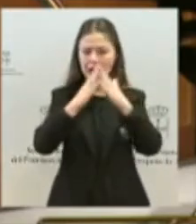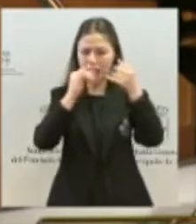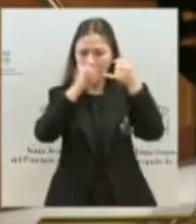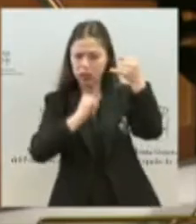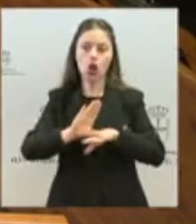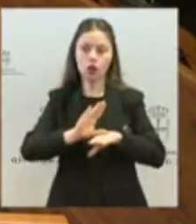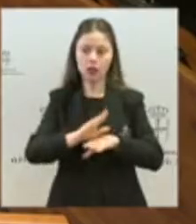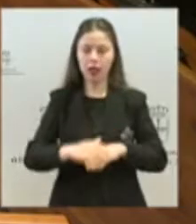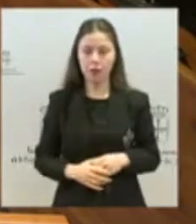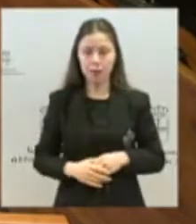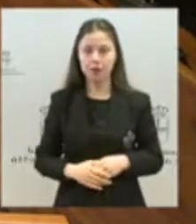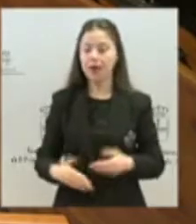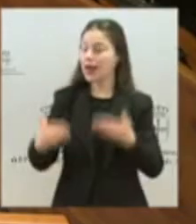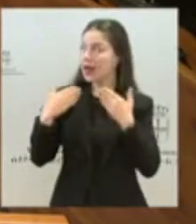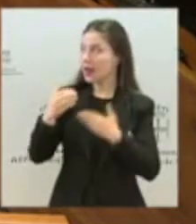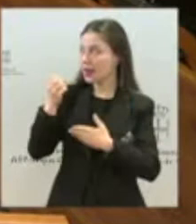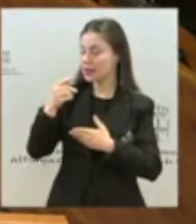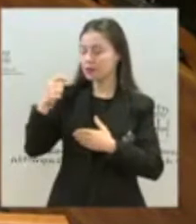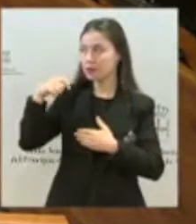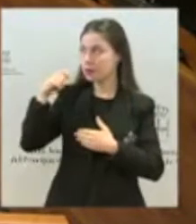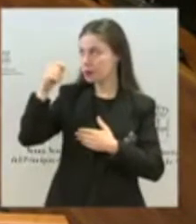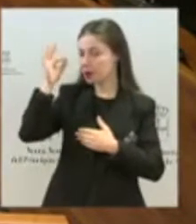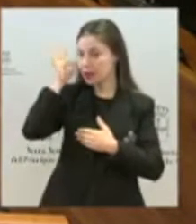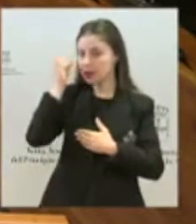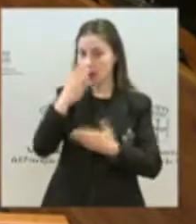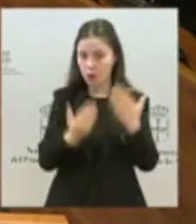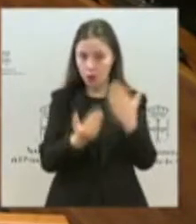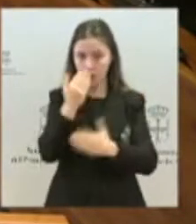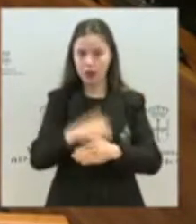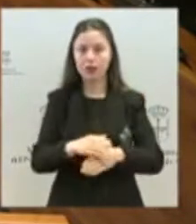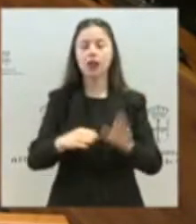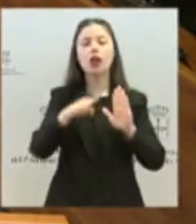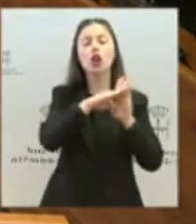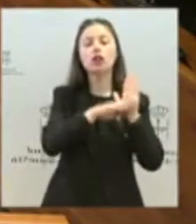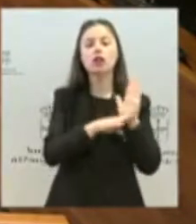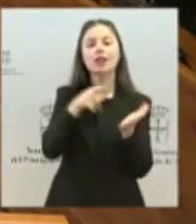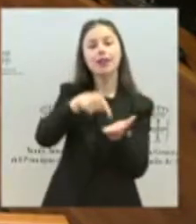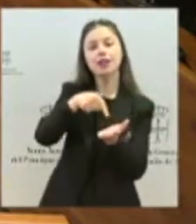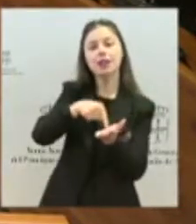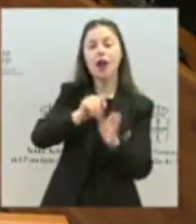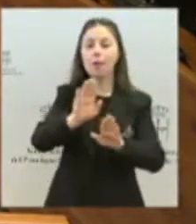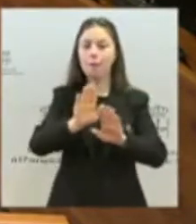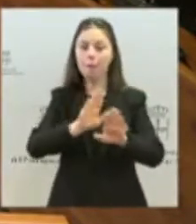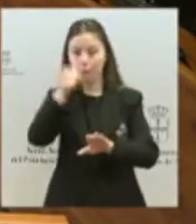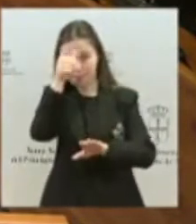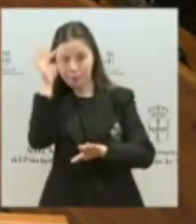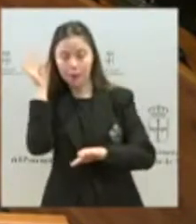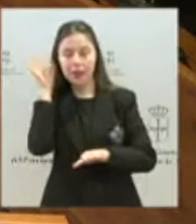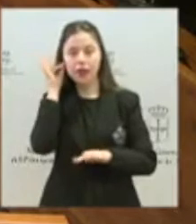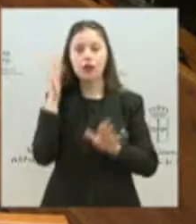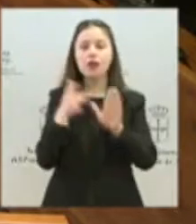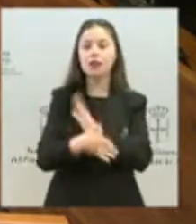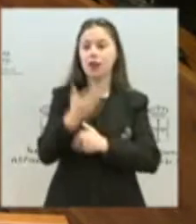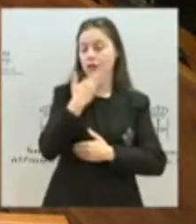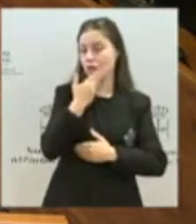casas? Señoría, las condiciones que se exigirán a estos vecinos y vecinas son conocidos por sus